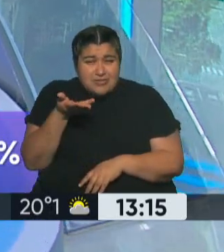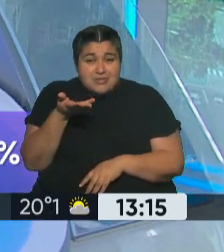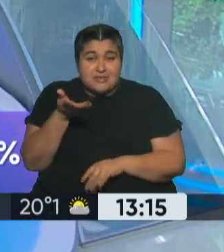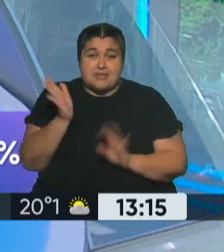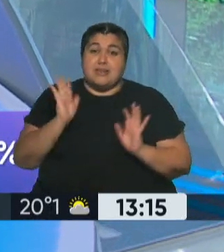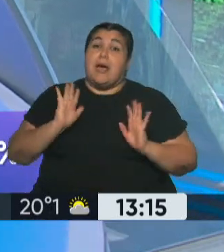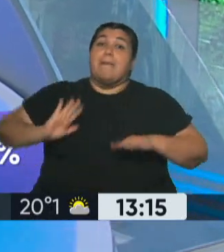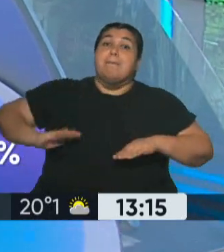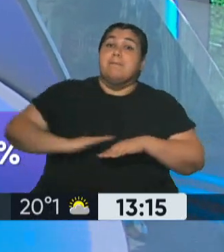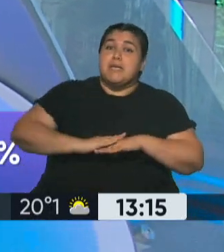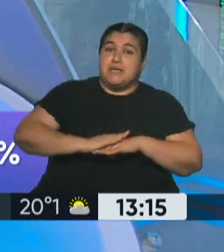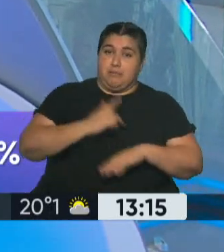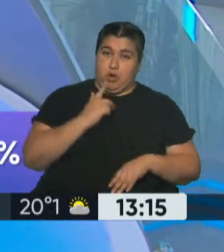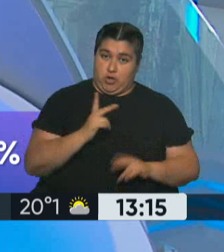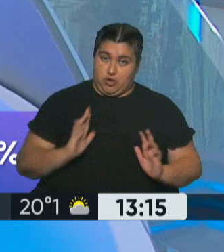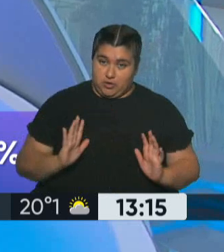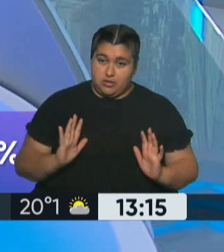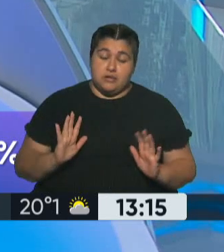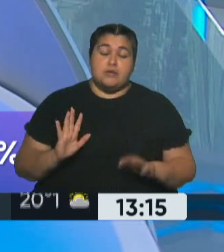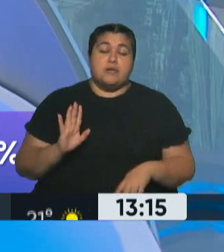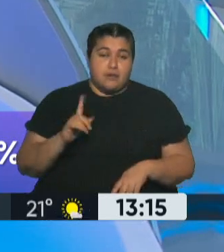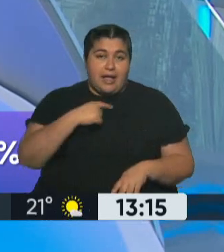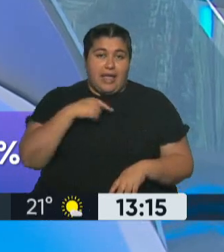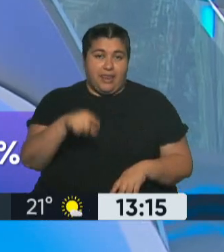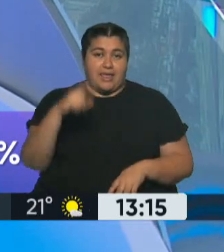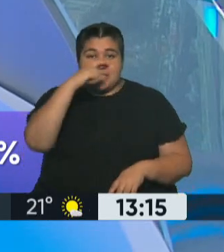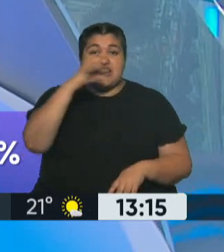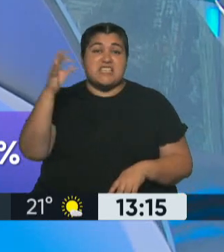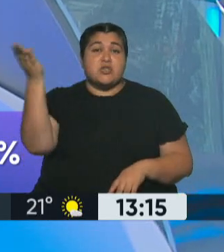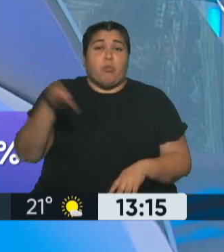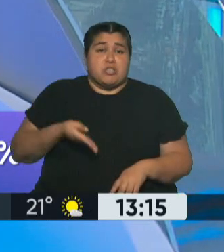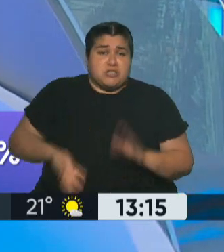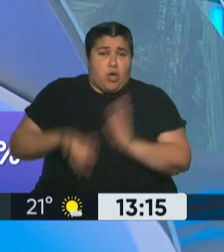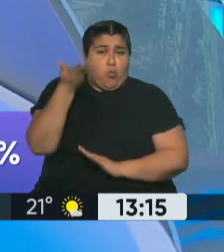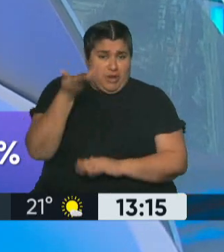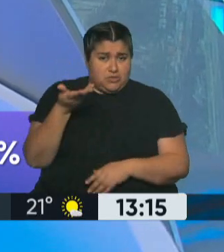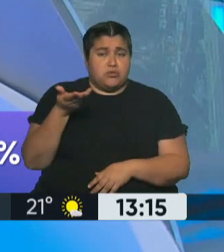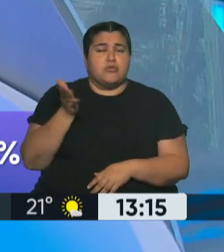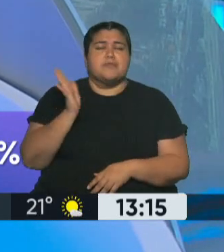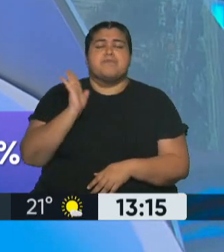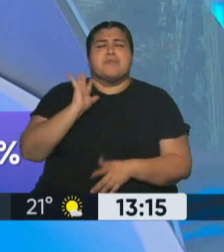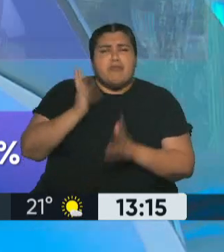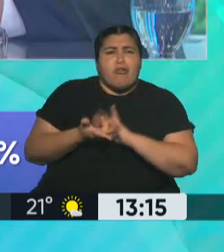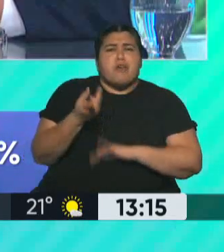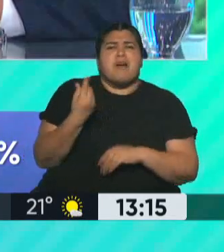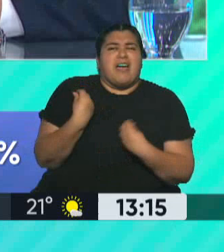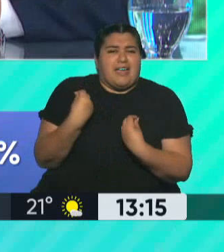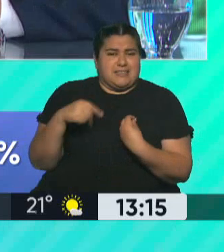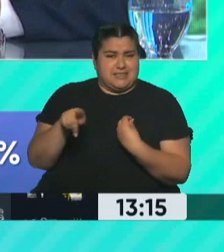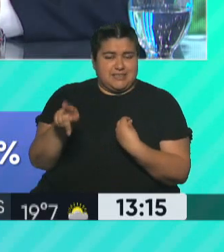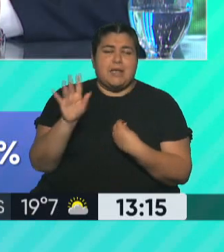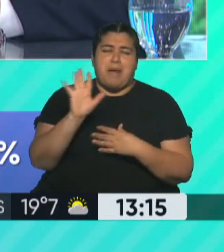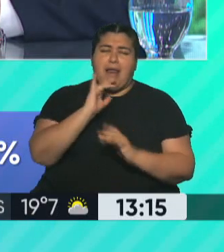baja 3 50% llegan hasta el 7% de los pedidos de aumento el mecanismo es el siguiente para que para que se